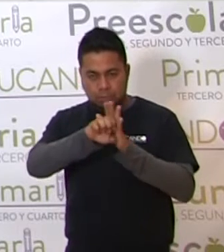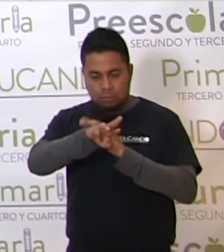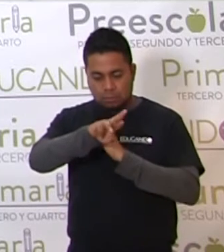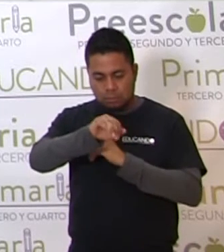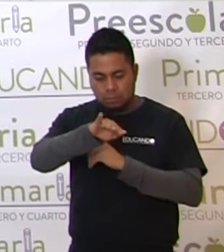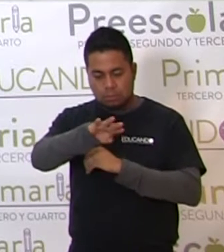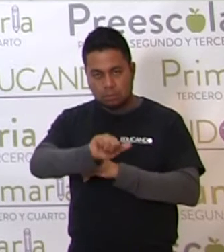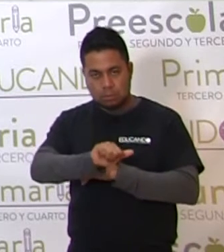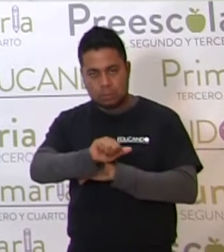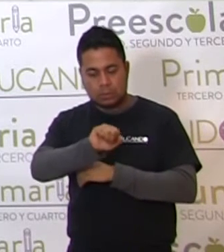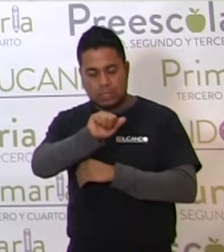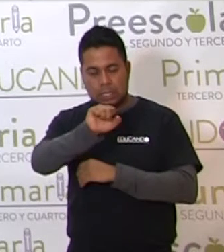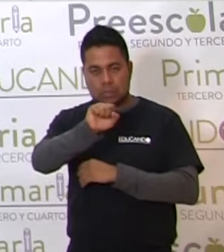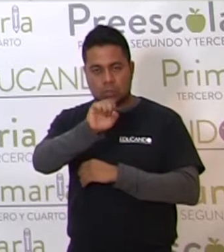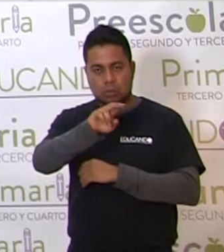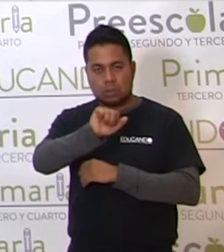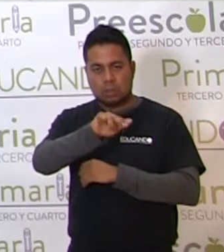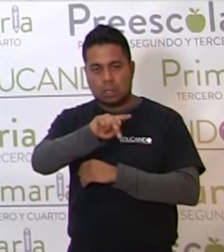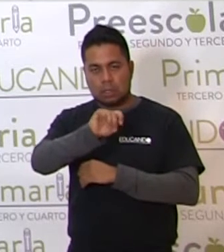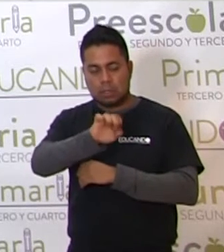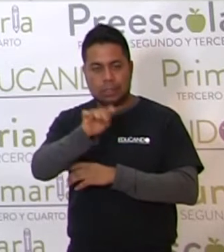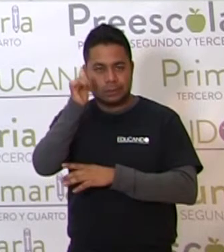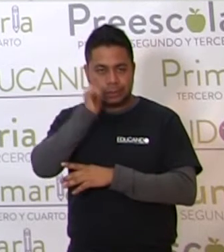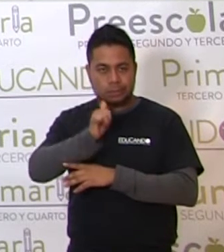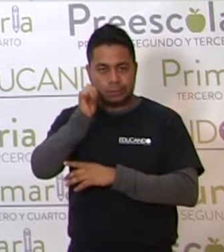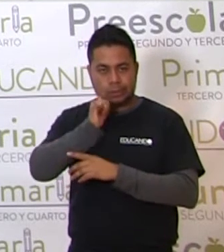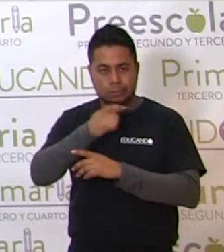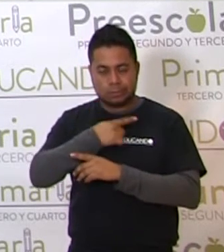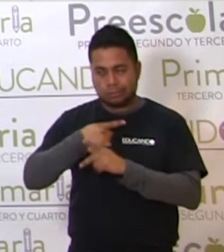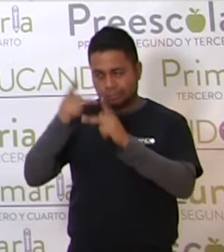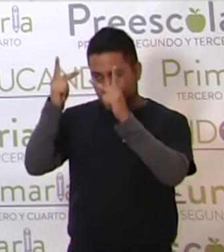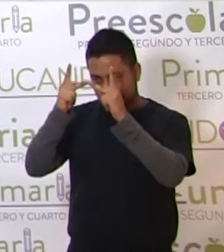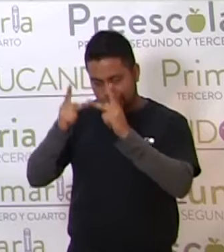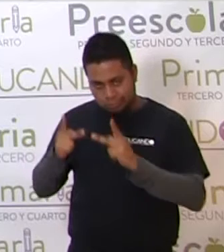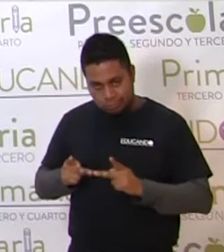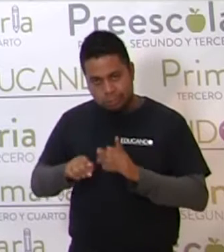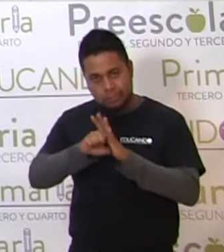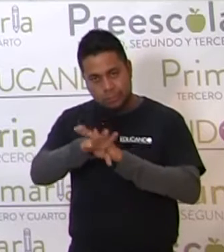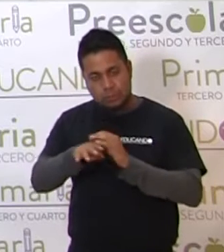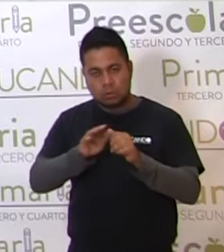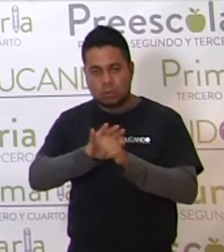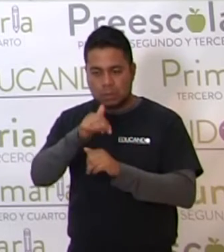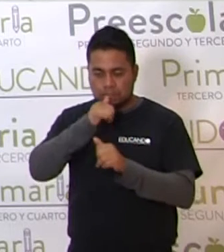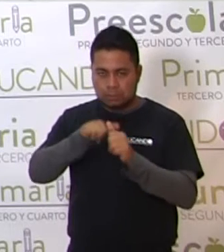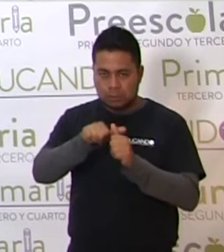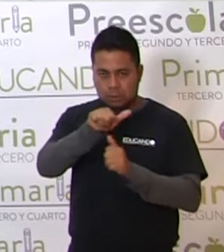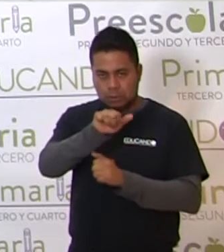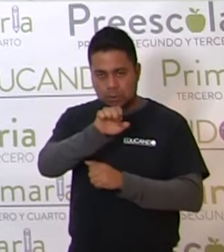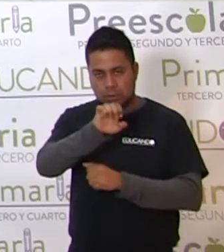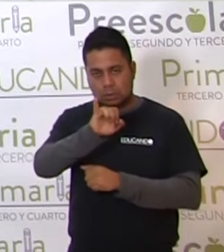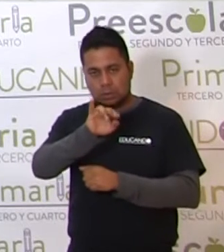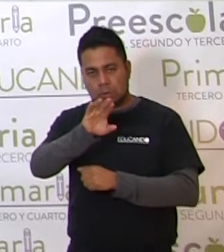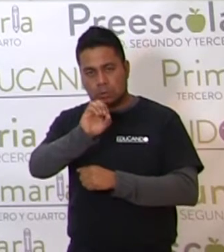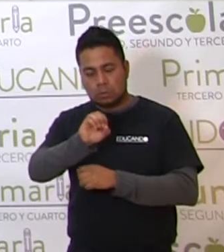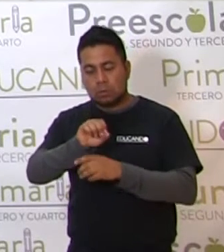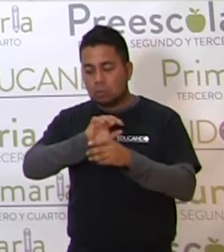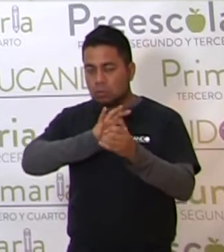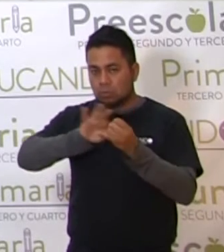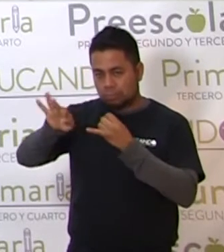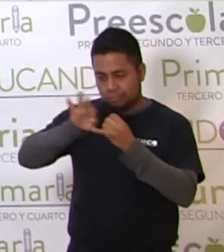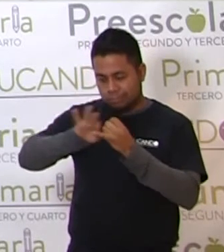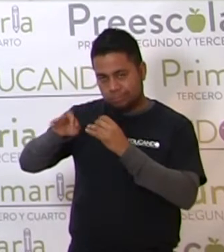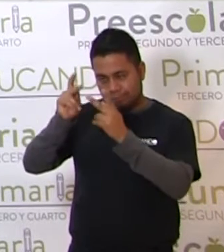asonante tiene que coincidir siempre lo que son las vocales al final de cada uno de los